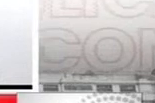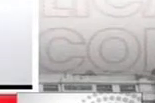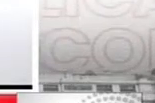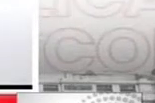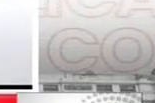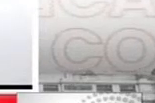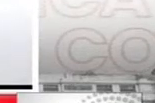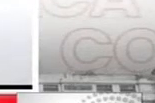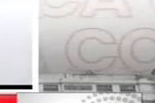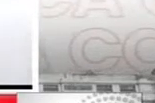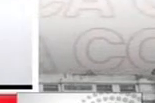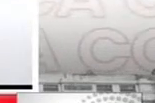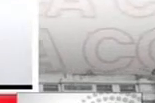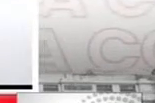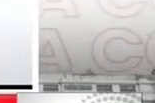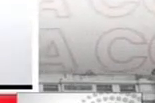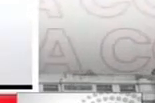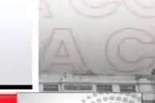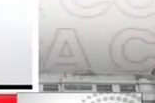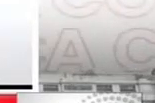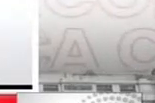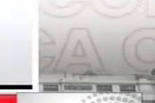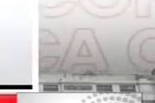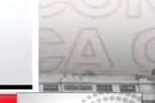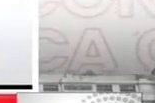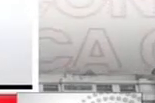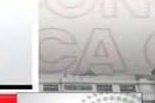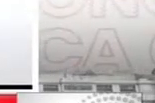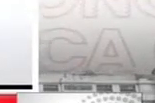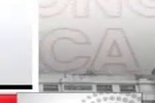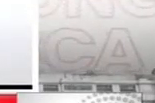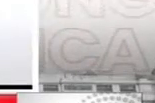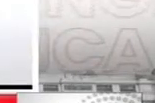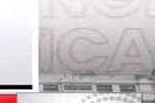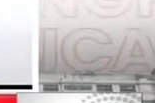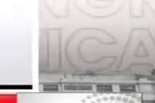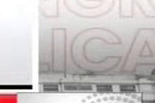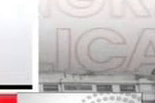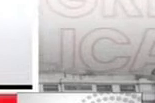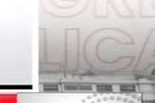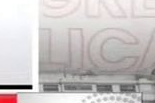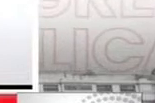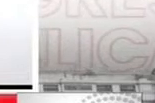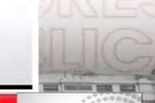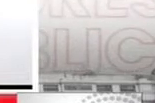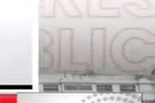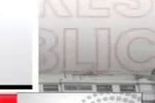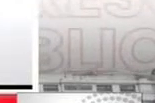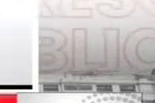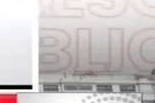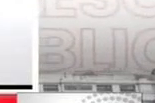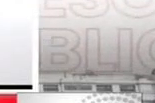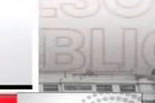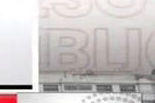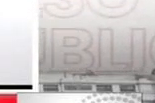ministro de Agricultura. Y efectivamente, luego